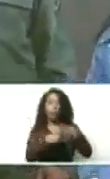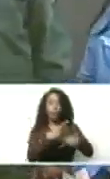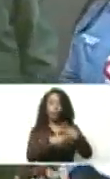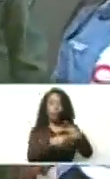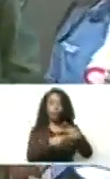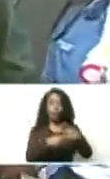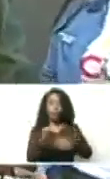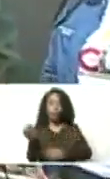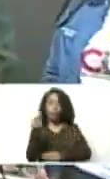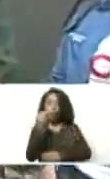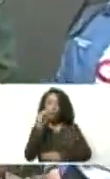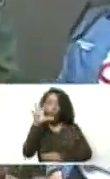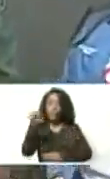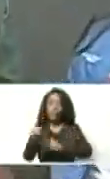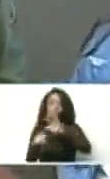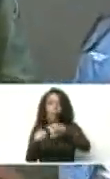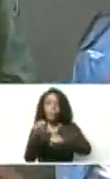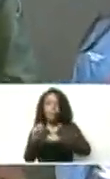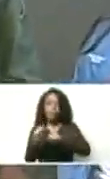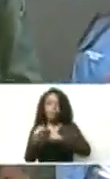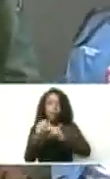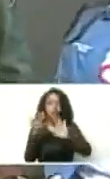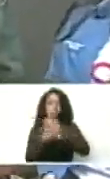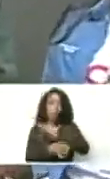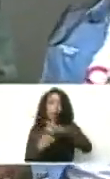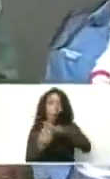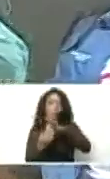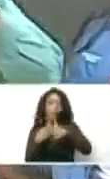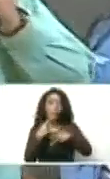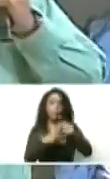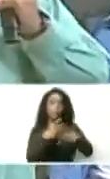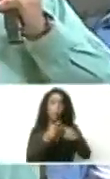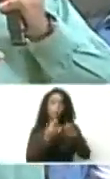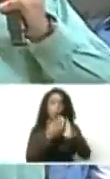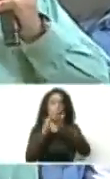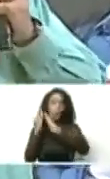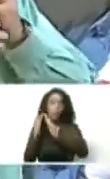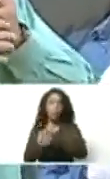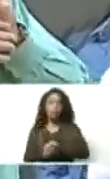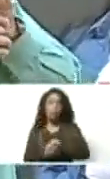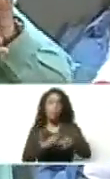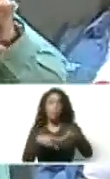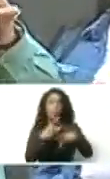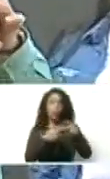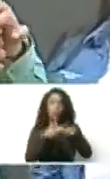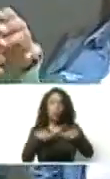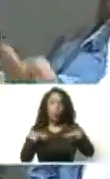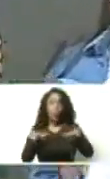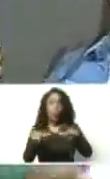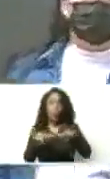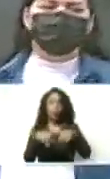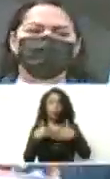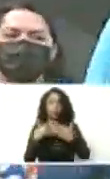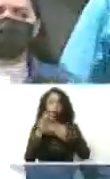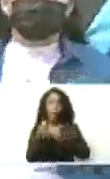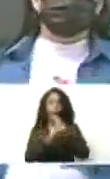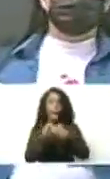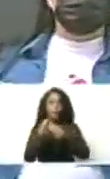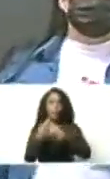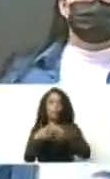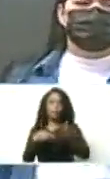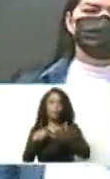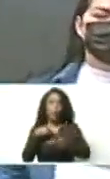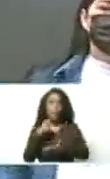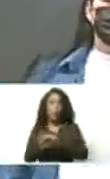del consumo. Sobre la base de la producción comunitaria. La producción local. Local. Que como el recurso que yo invierto